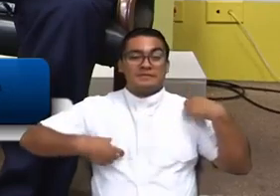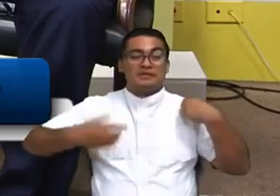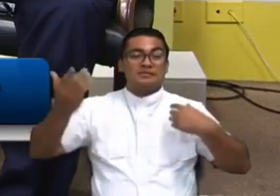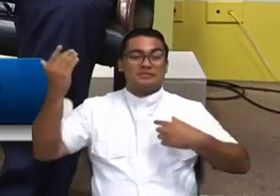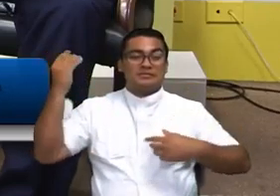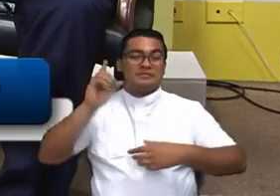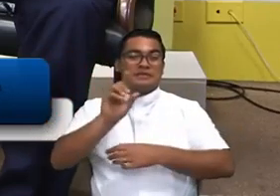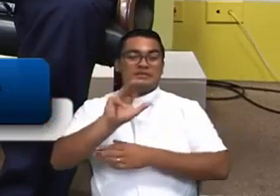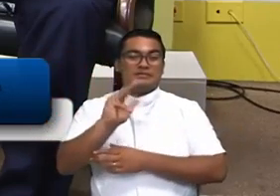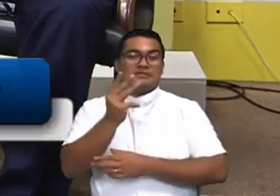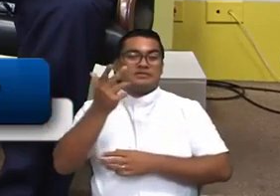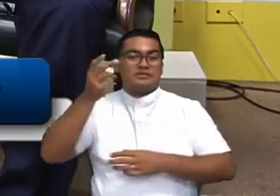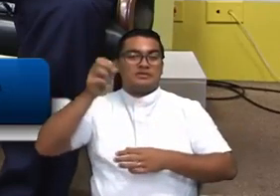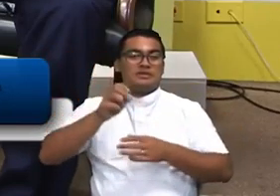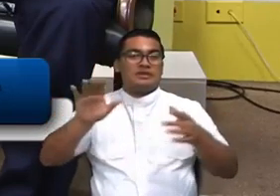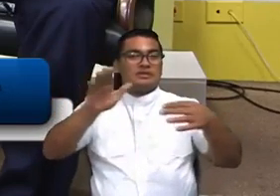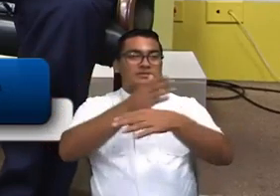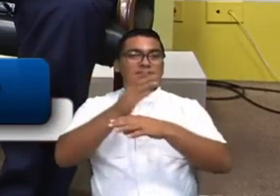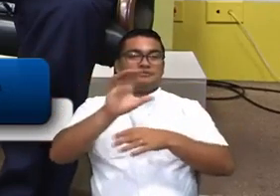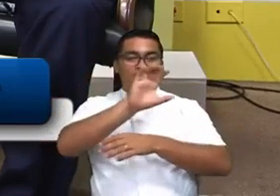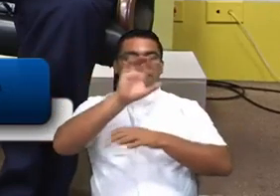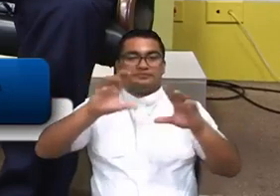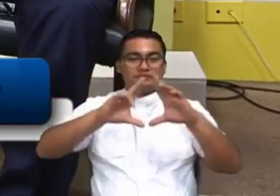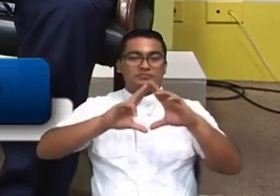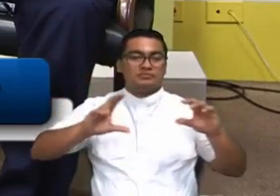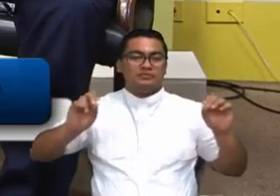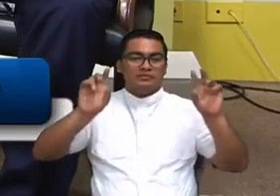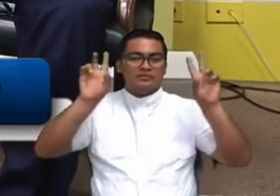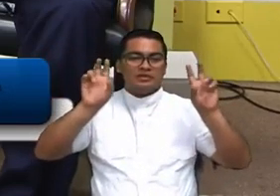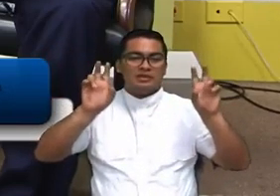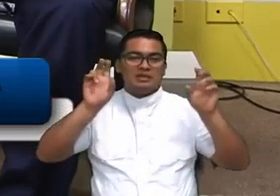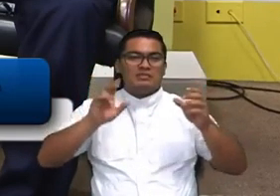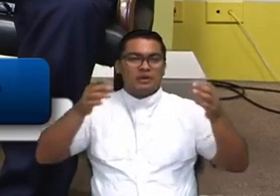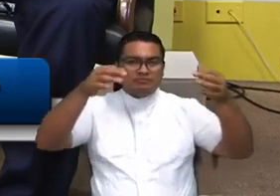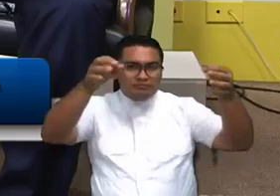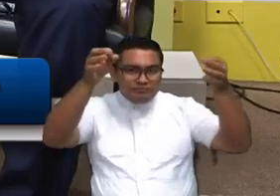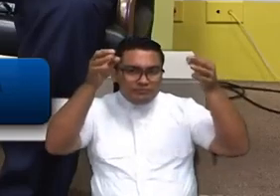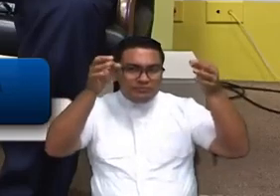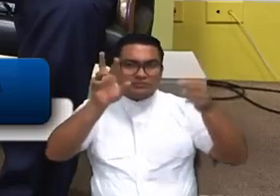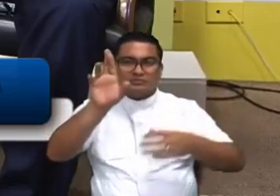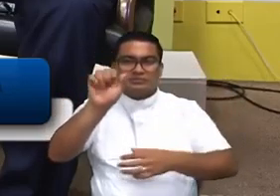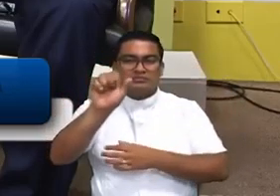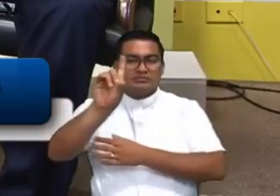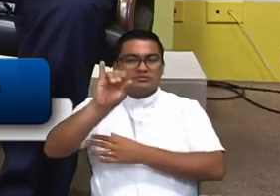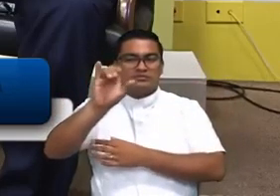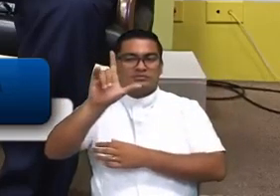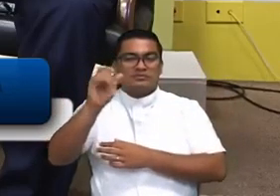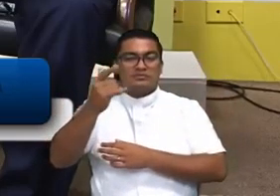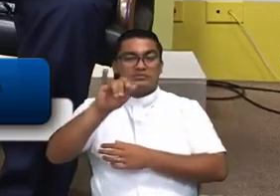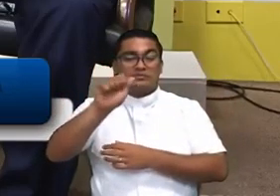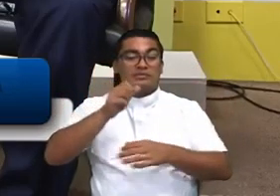las especialidades en todo el país, incluyendo radiología. Hoy, actualmente, a nivel nacional,